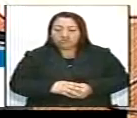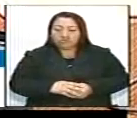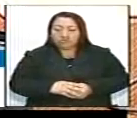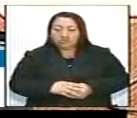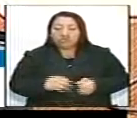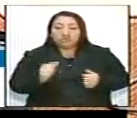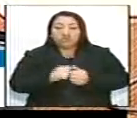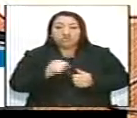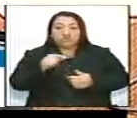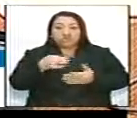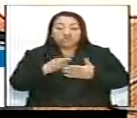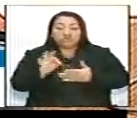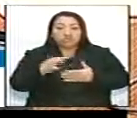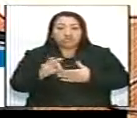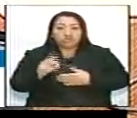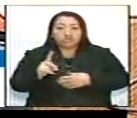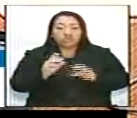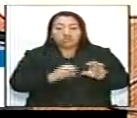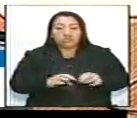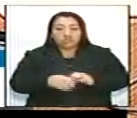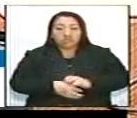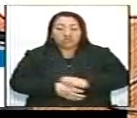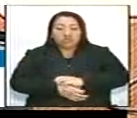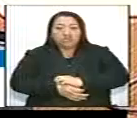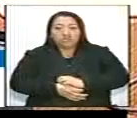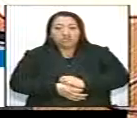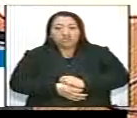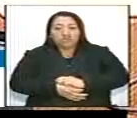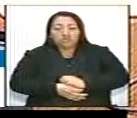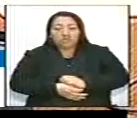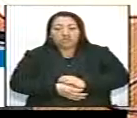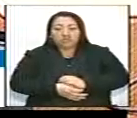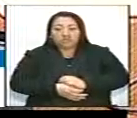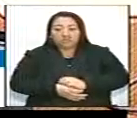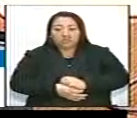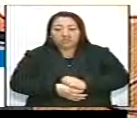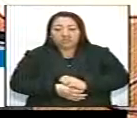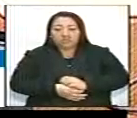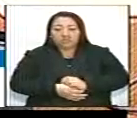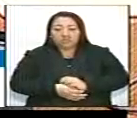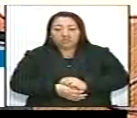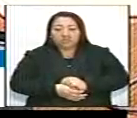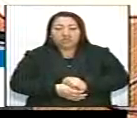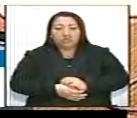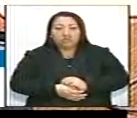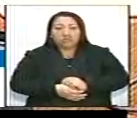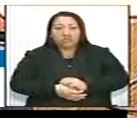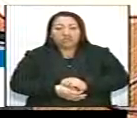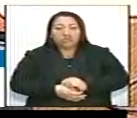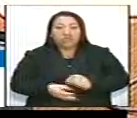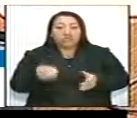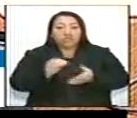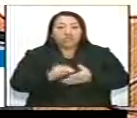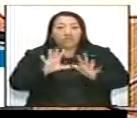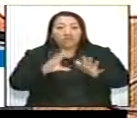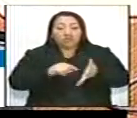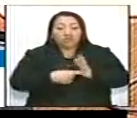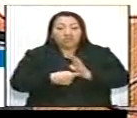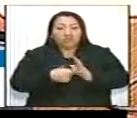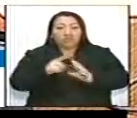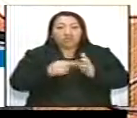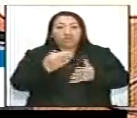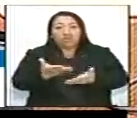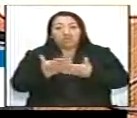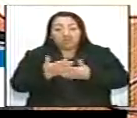a la calificación de la actividad 1 de la meta, la cual otorga los primeros 10 puntos, hubieron una serie de reclamos.